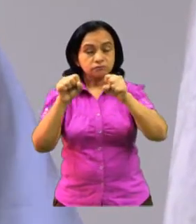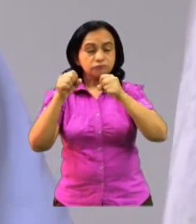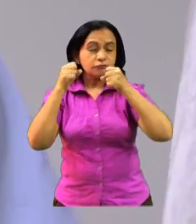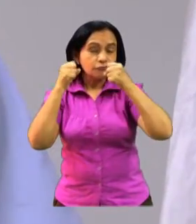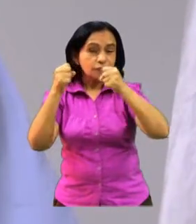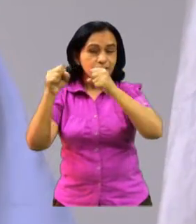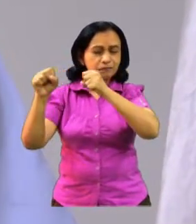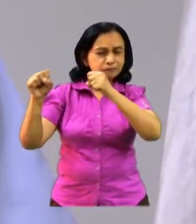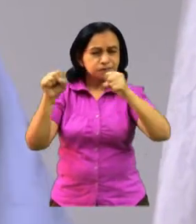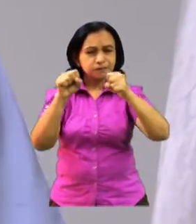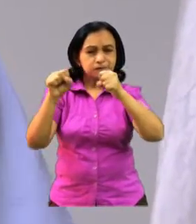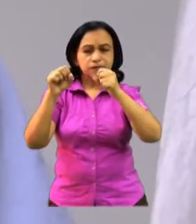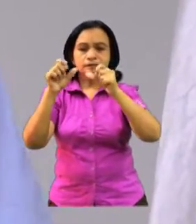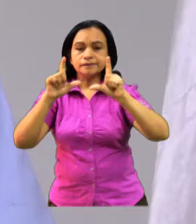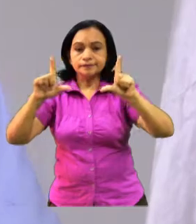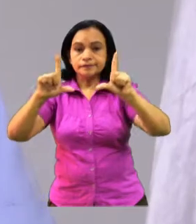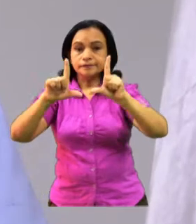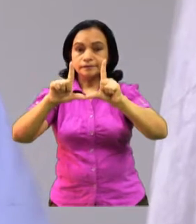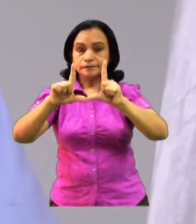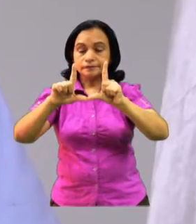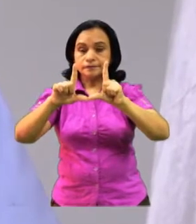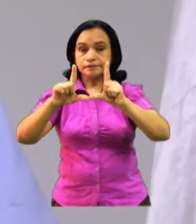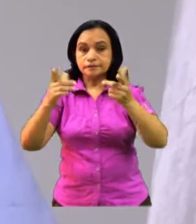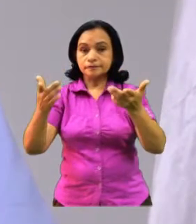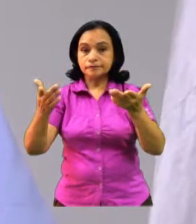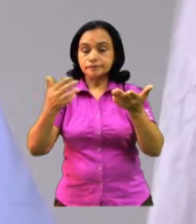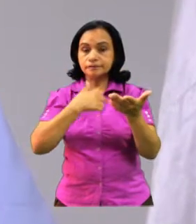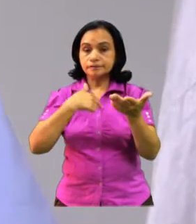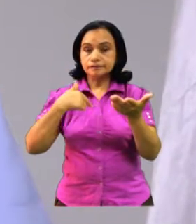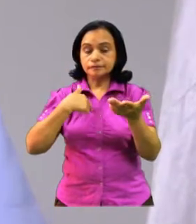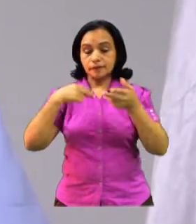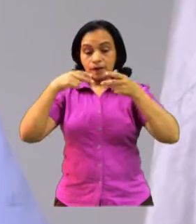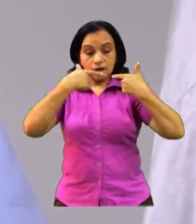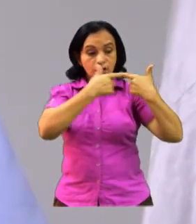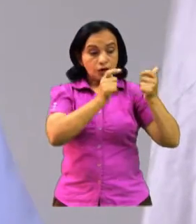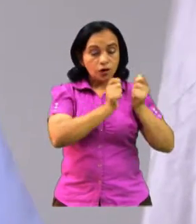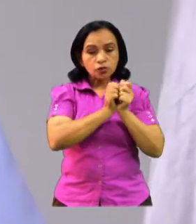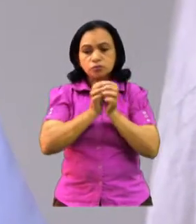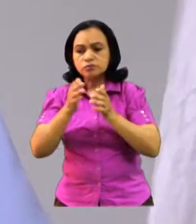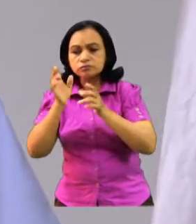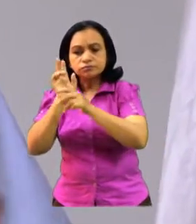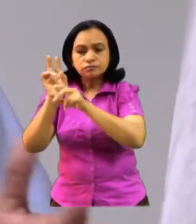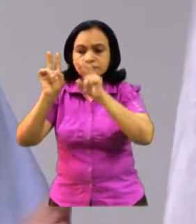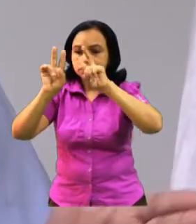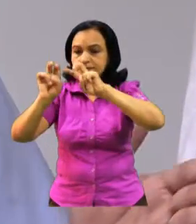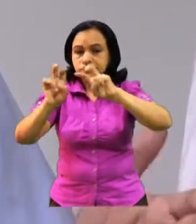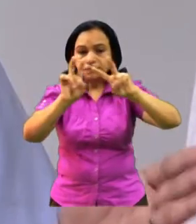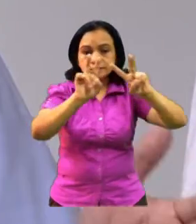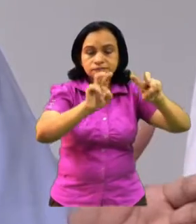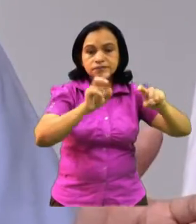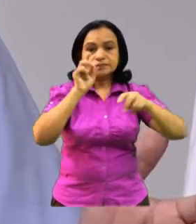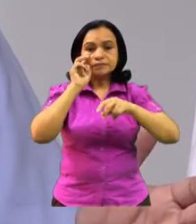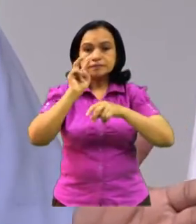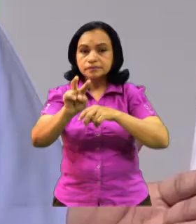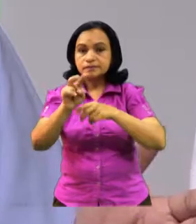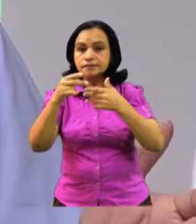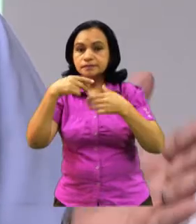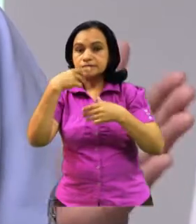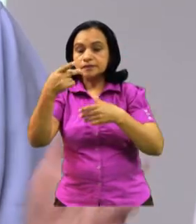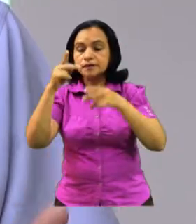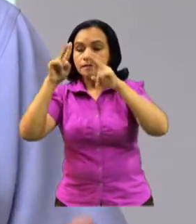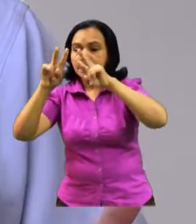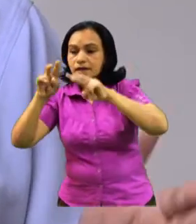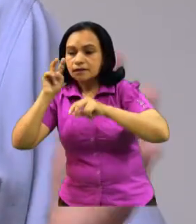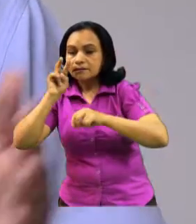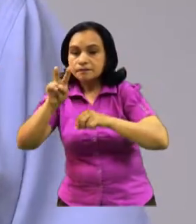gran magnitud en un territorio, los evaluadores entran al territorio para básicamente, como la palabra lo